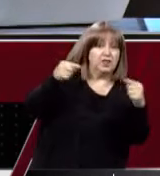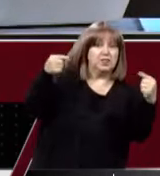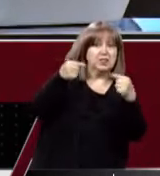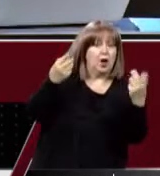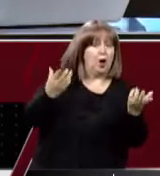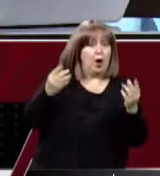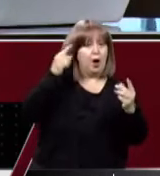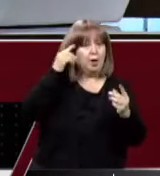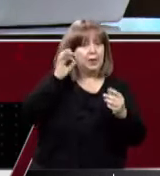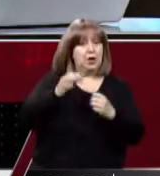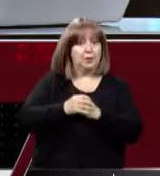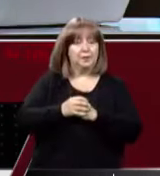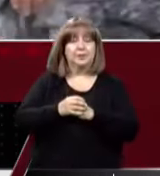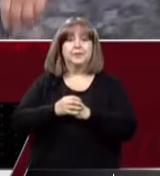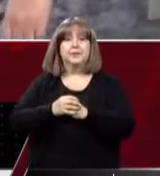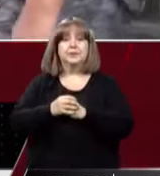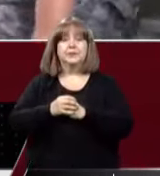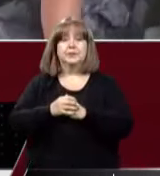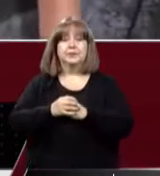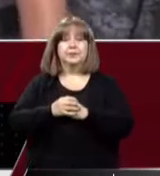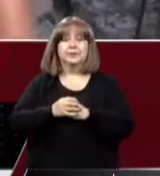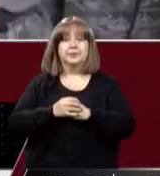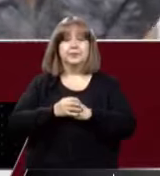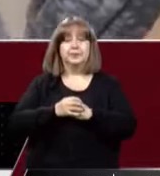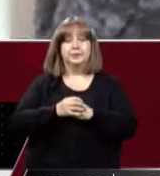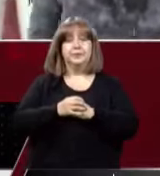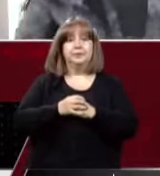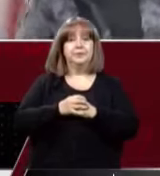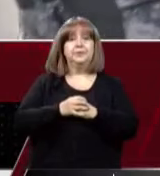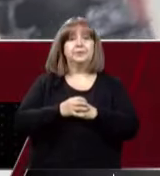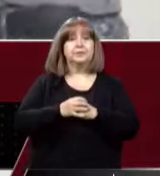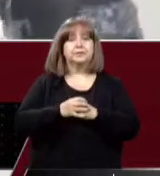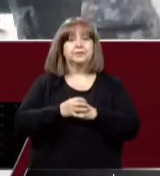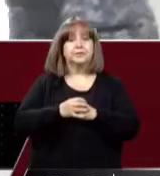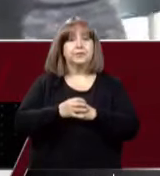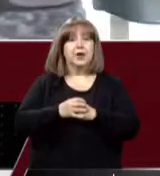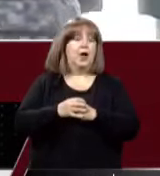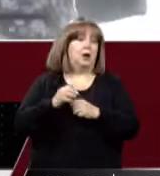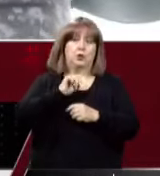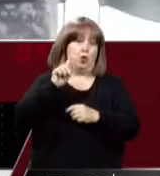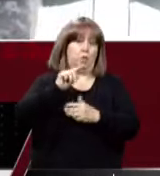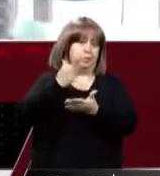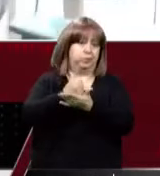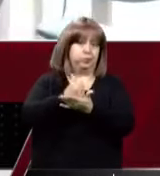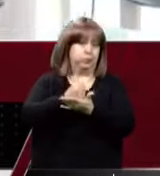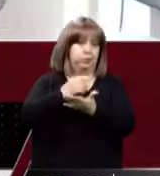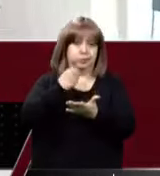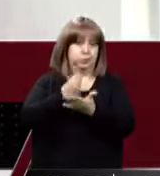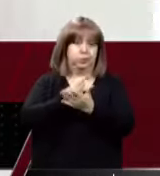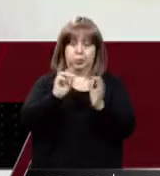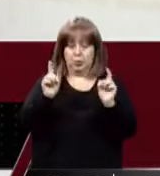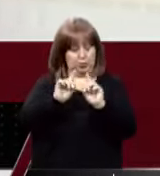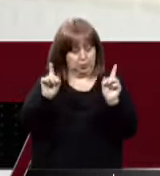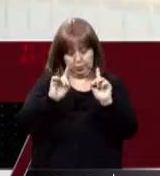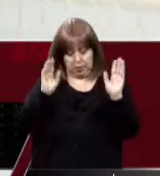¿Estuviste presente hoy en la primera jornada del juicio? ¿Pudiste escuchar las declaraciones de Karen Oviedo? No. ¿Fuiste hoy? No.